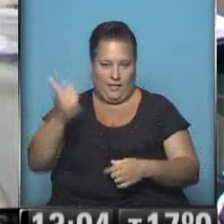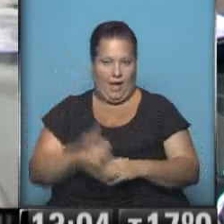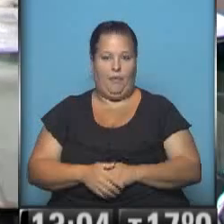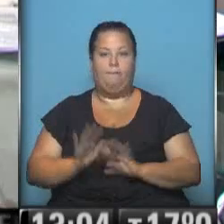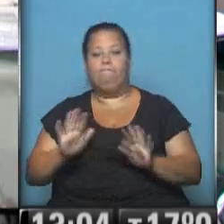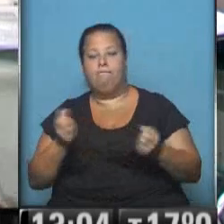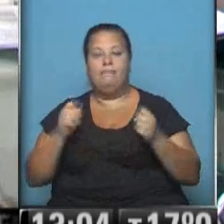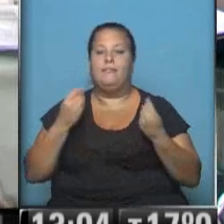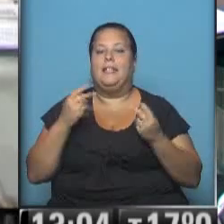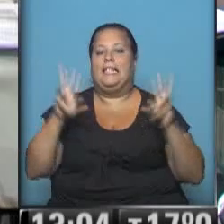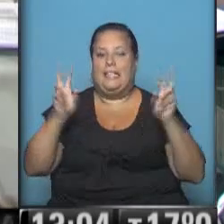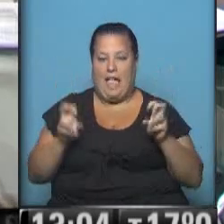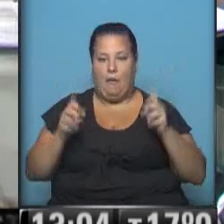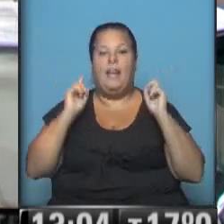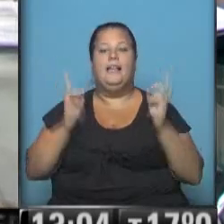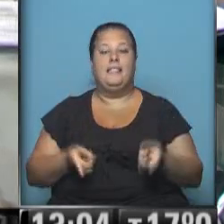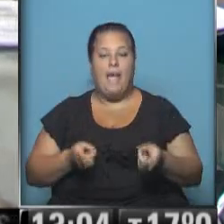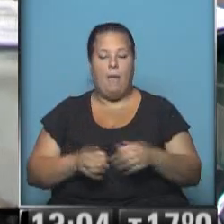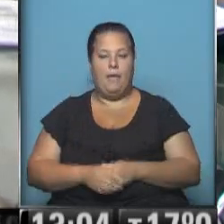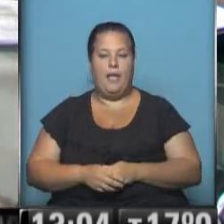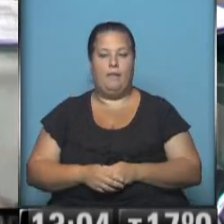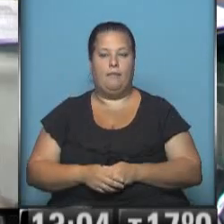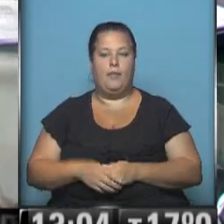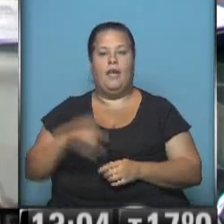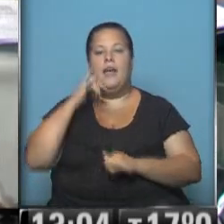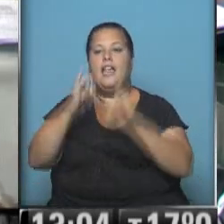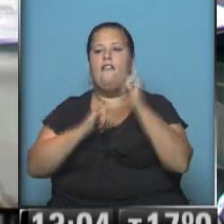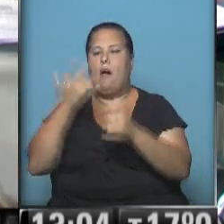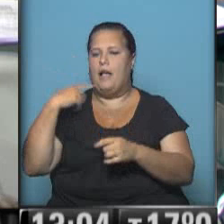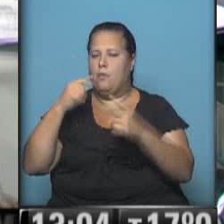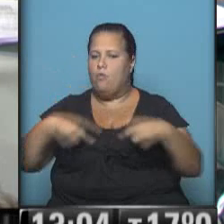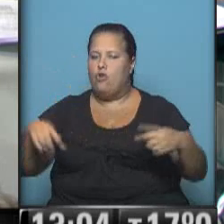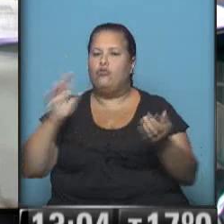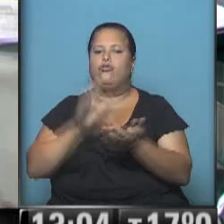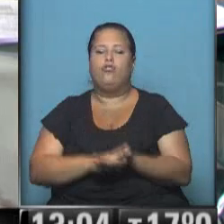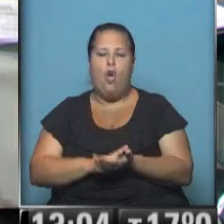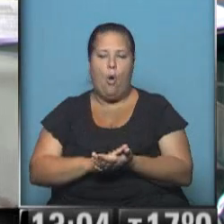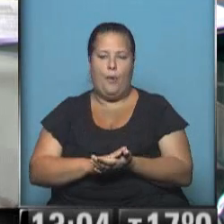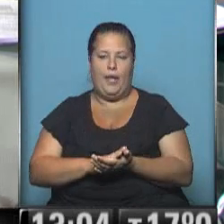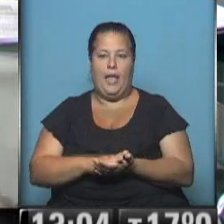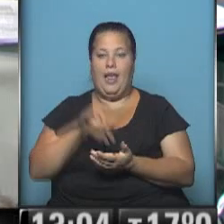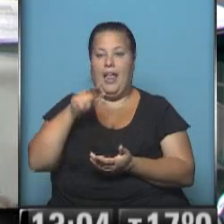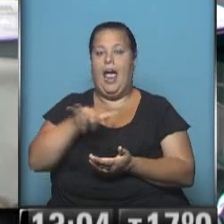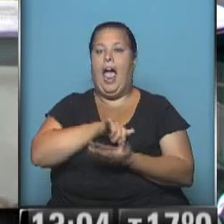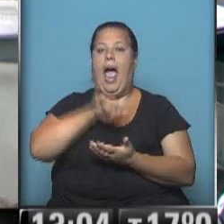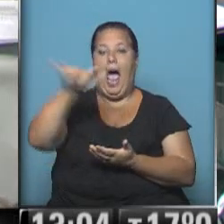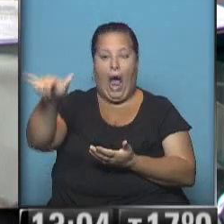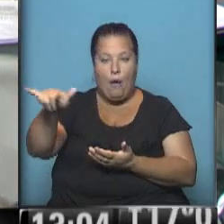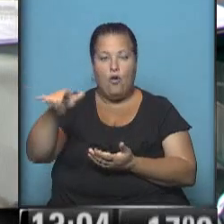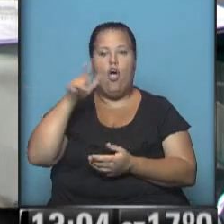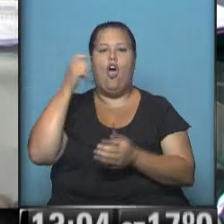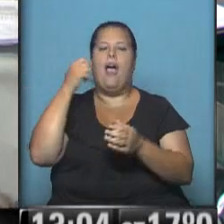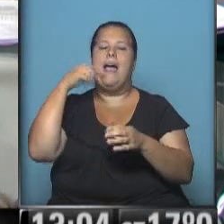Hay expectativa, por supuesto, por este tema y también porque se han conocido datos en las últimas horas respecto de este avión de la